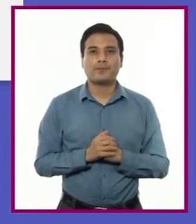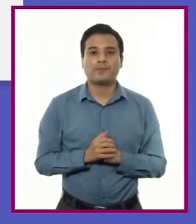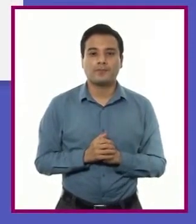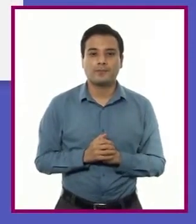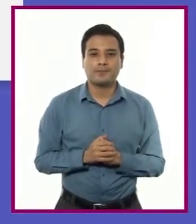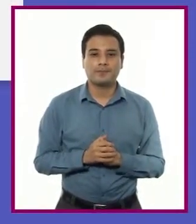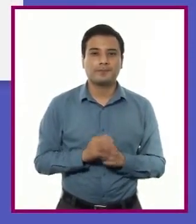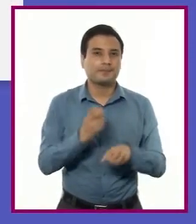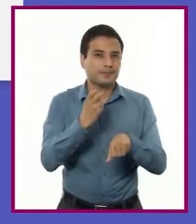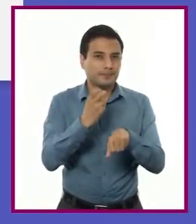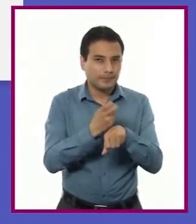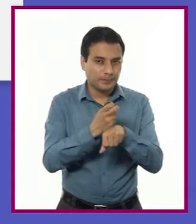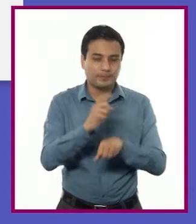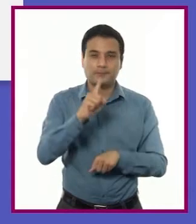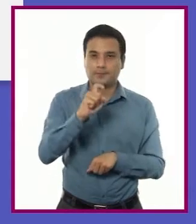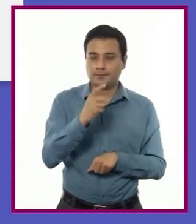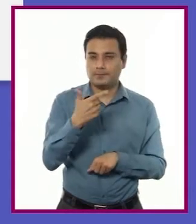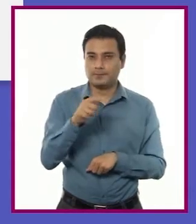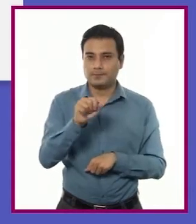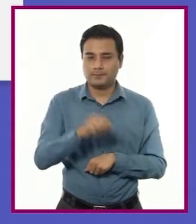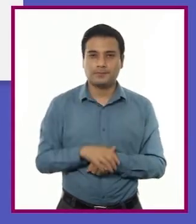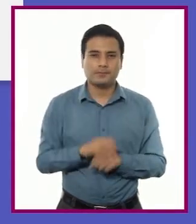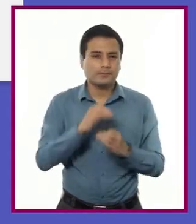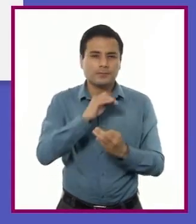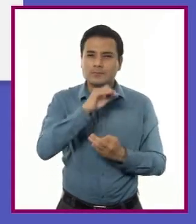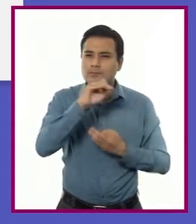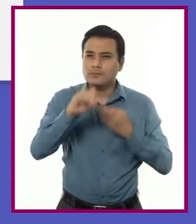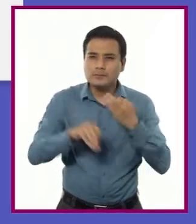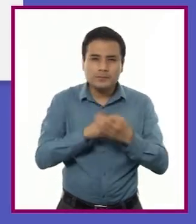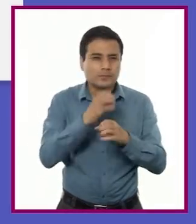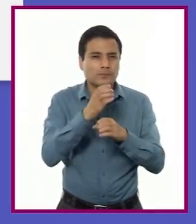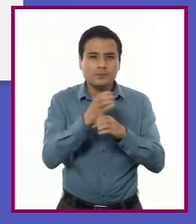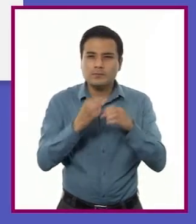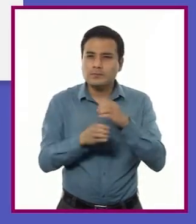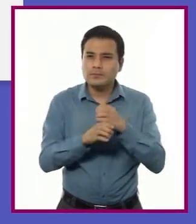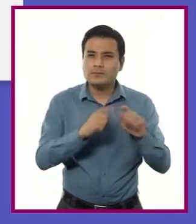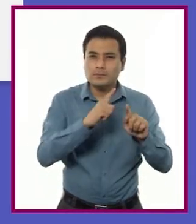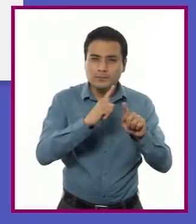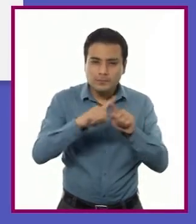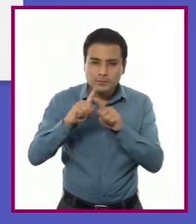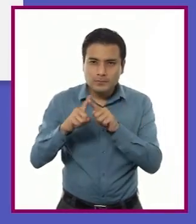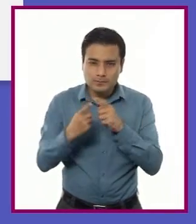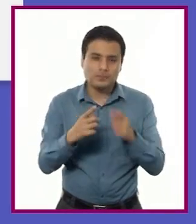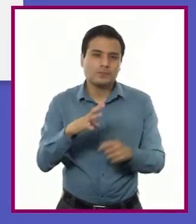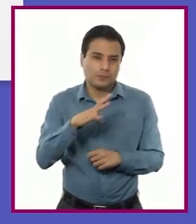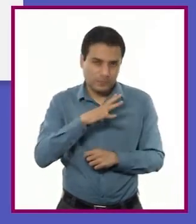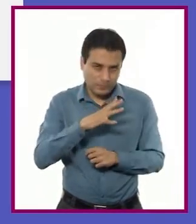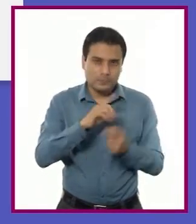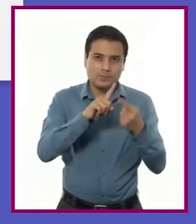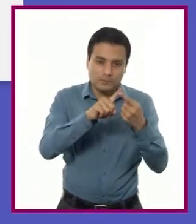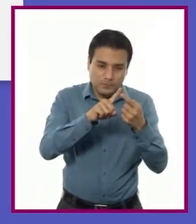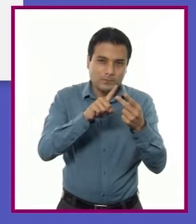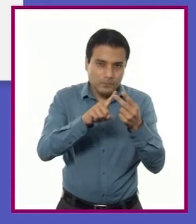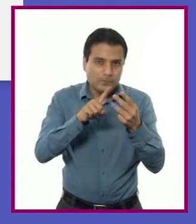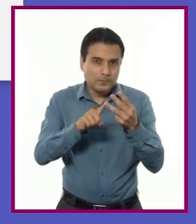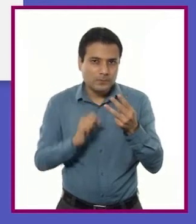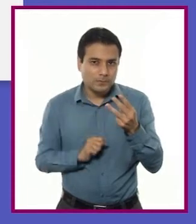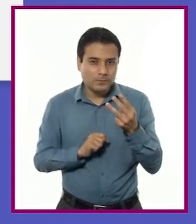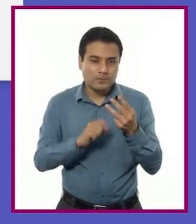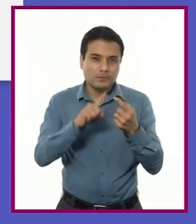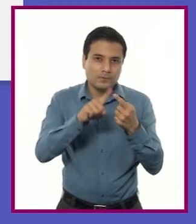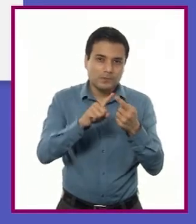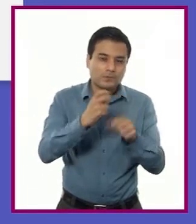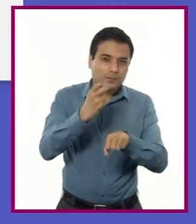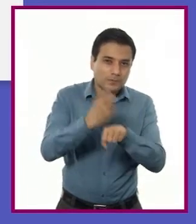Sólido, líquido, gaseoso. Todas las sustancias comunes se encuentran en alguno de estos tres estados. Sólido, como